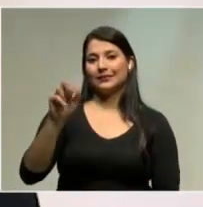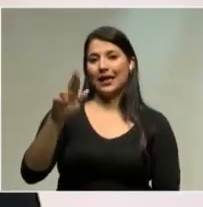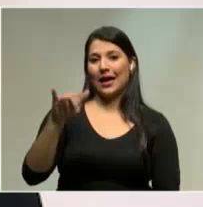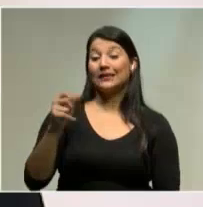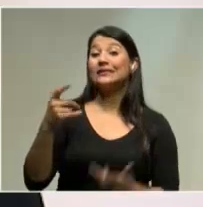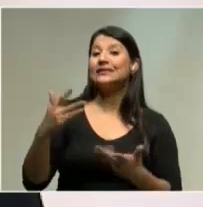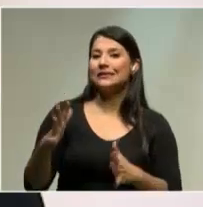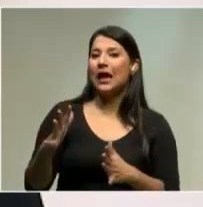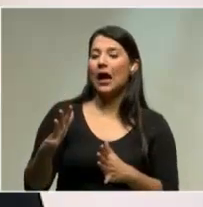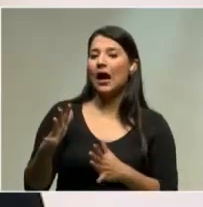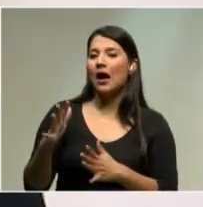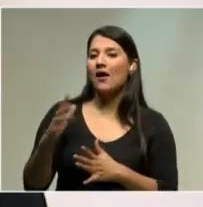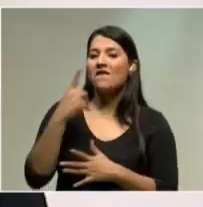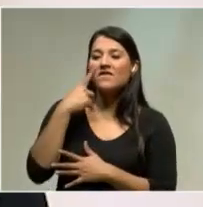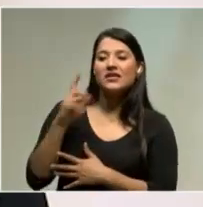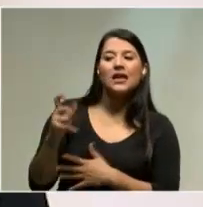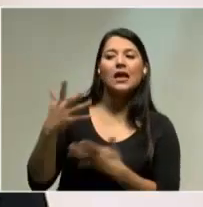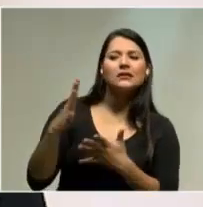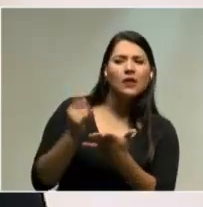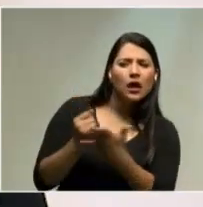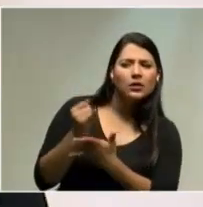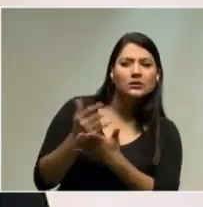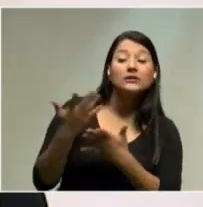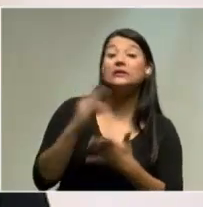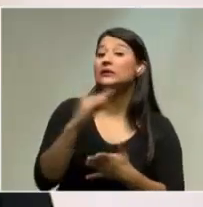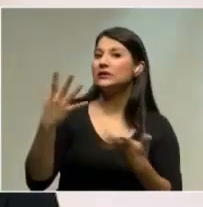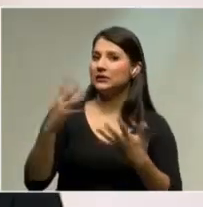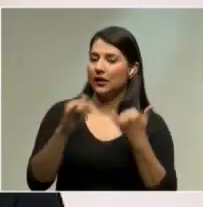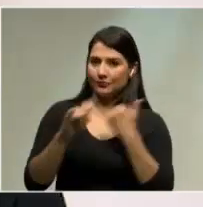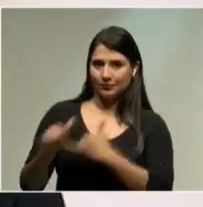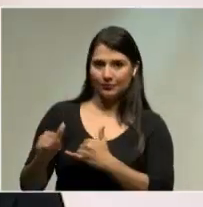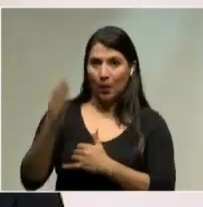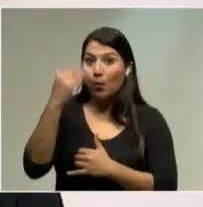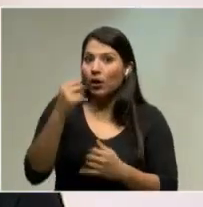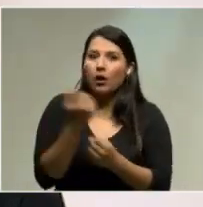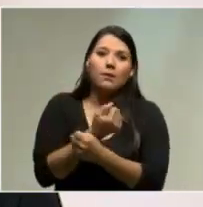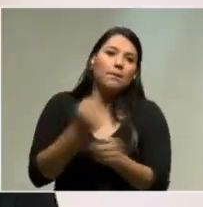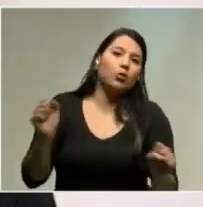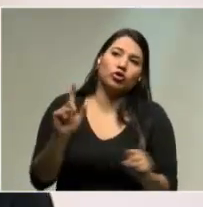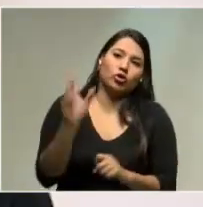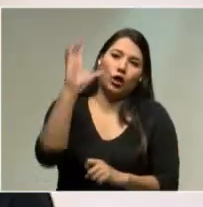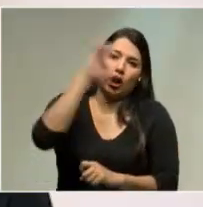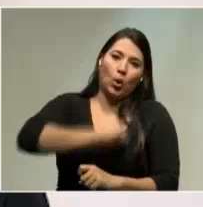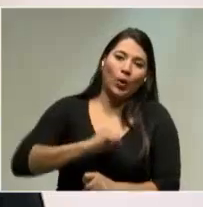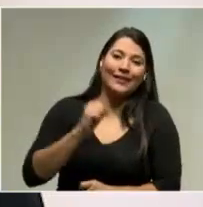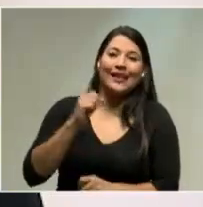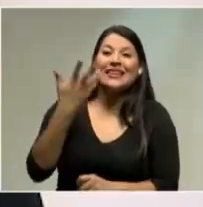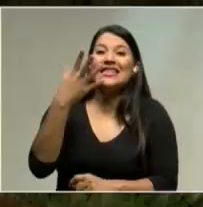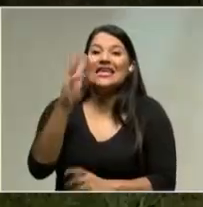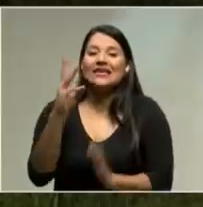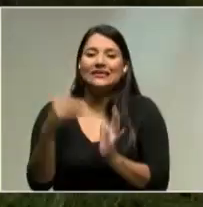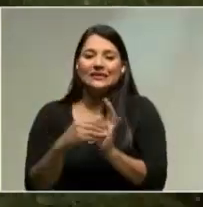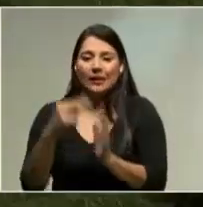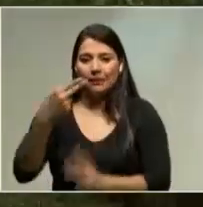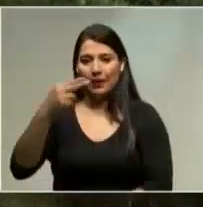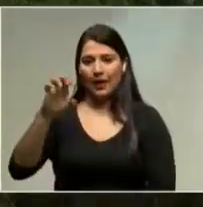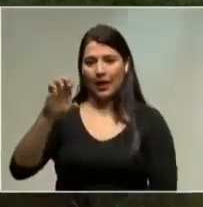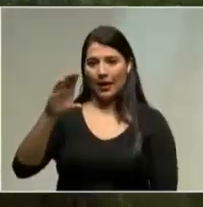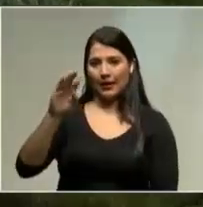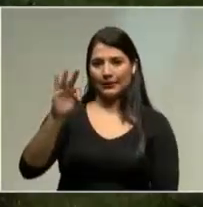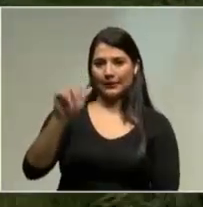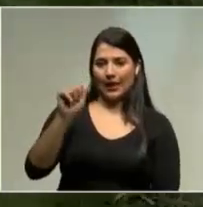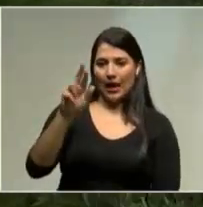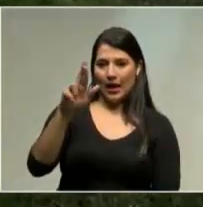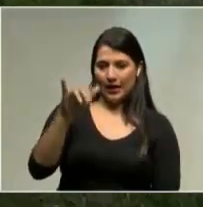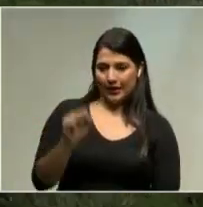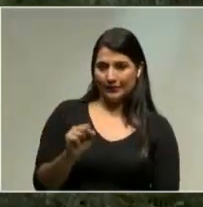investigadas y ya estarían siendo acusadas, porque sería imposible no identificar 16.000 hectáreas, ¿verdad? Según el Estado de